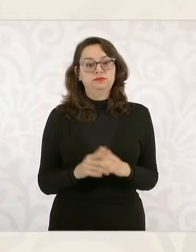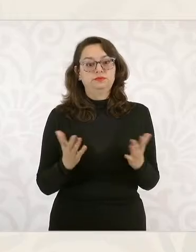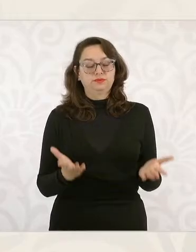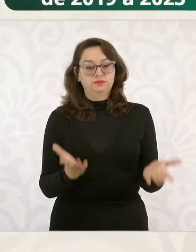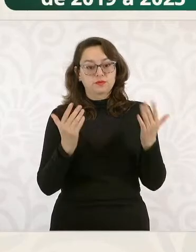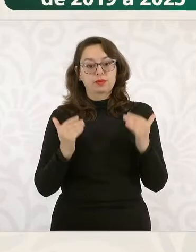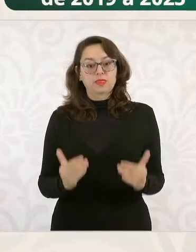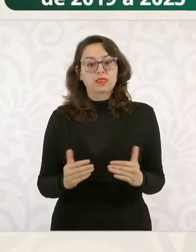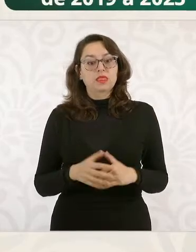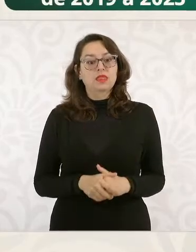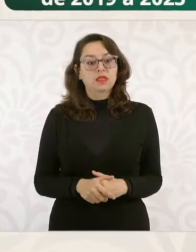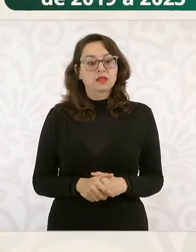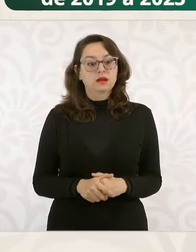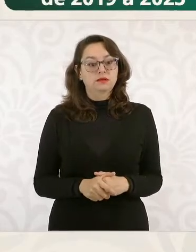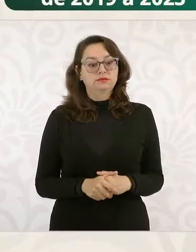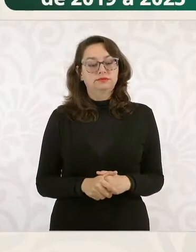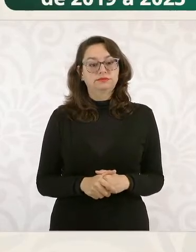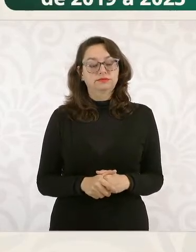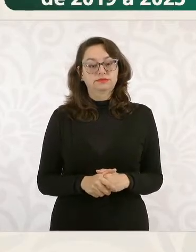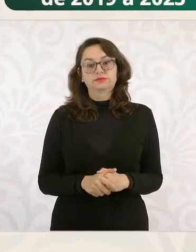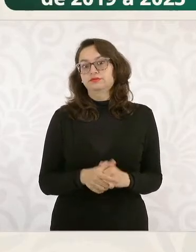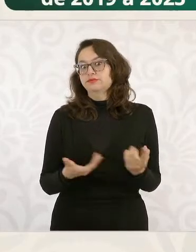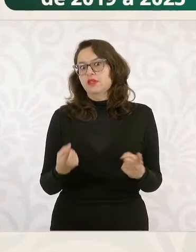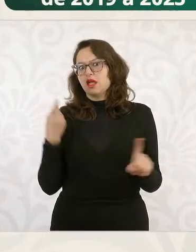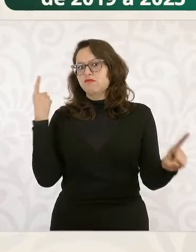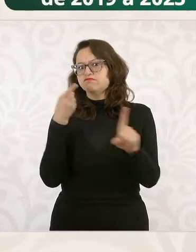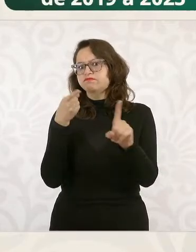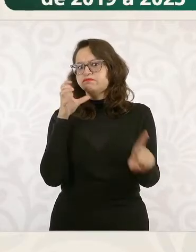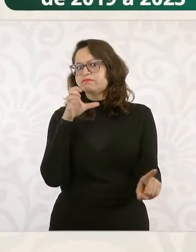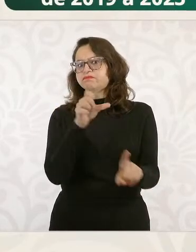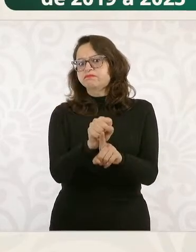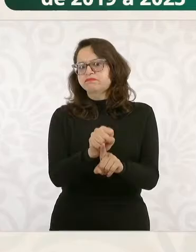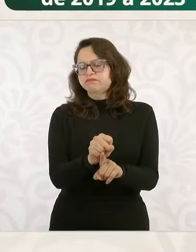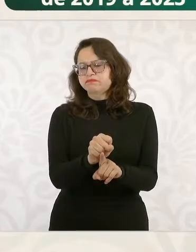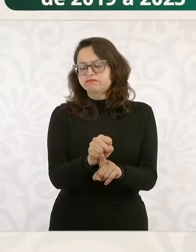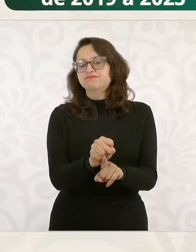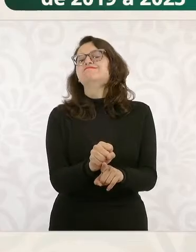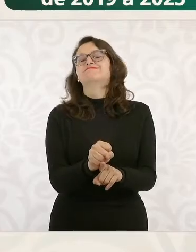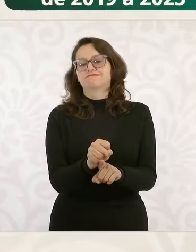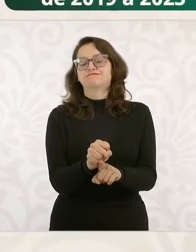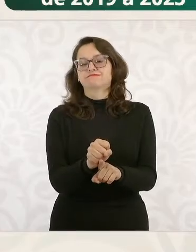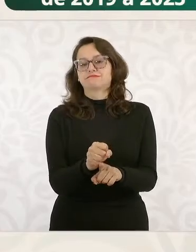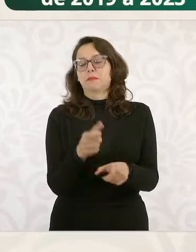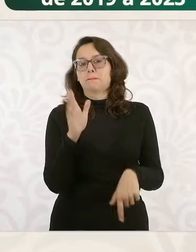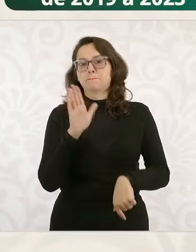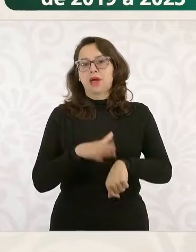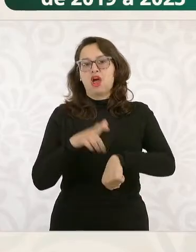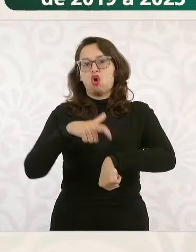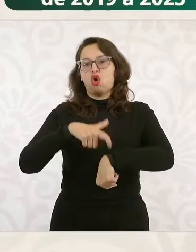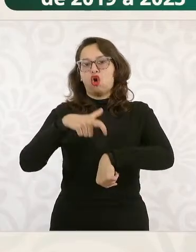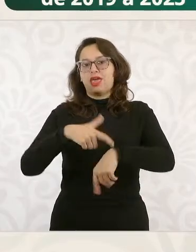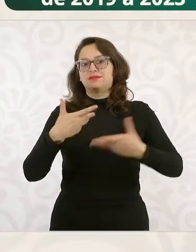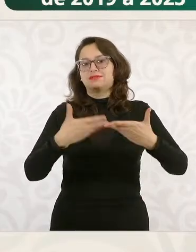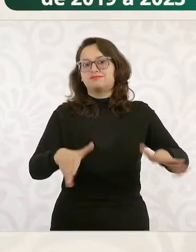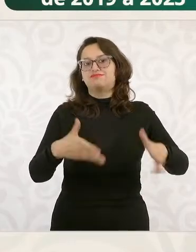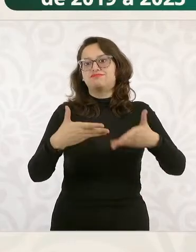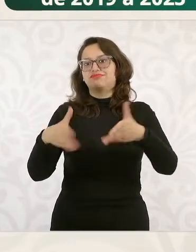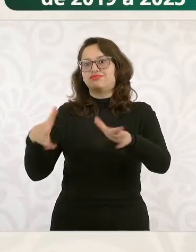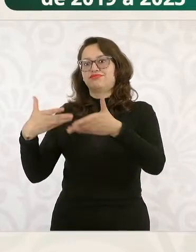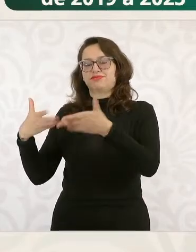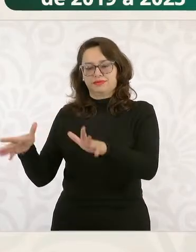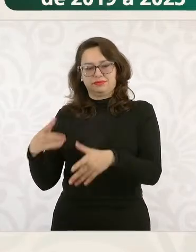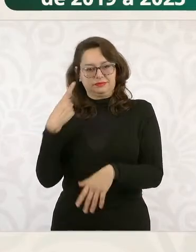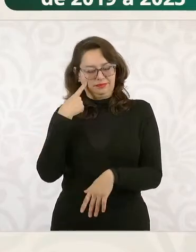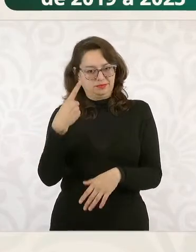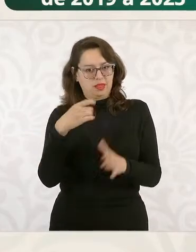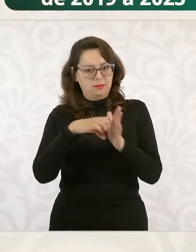la que sigue, esto se ha logrado, entre otras cosas, al aperturar turnos, es decir, una unidad de medicina